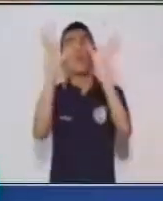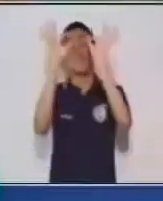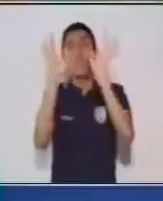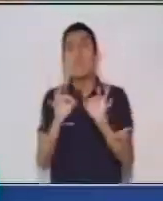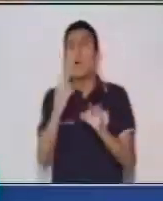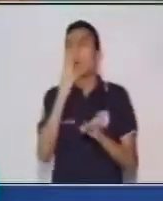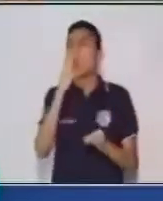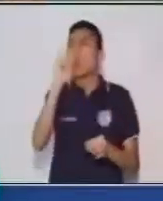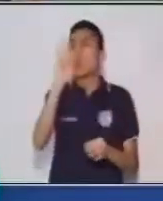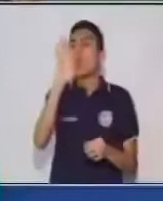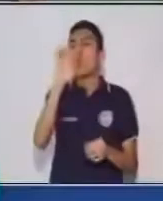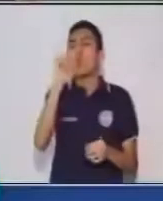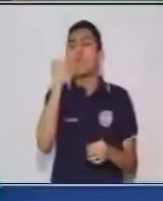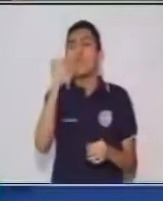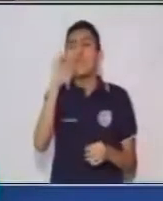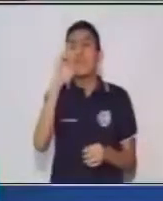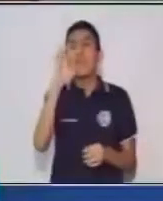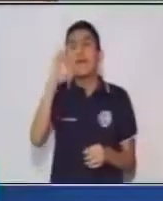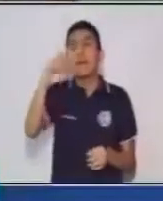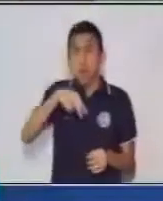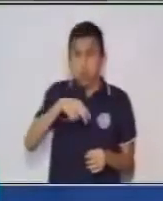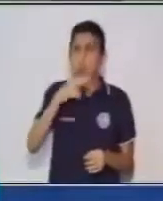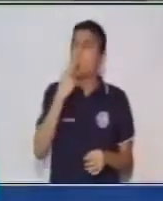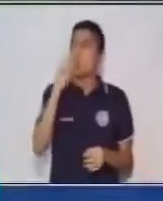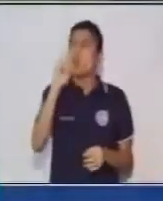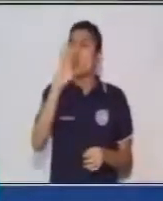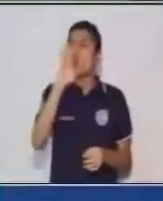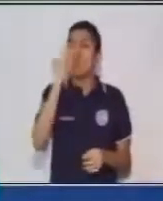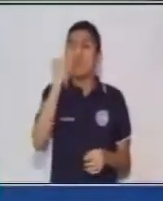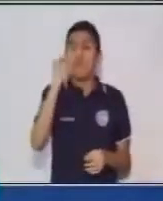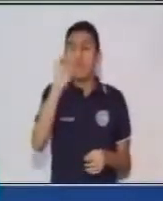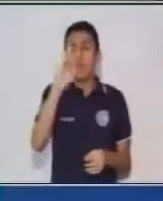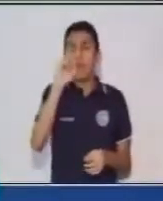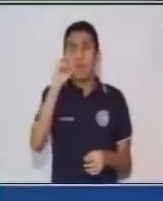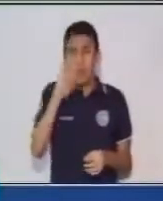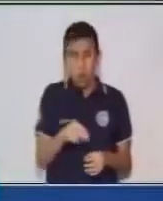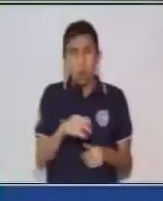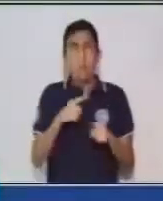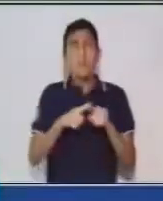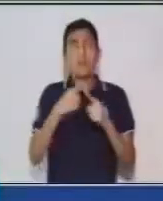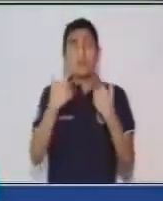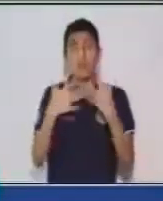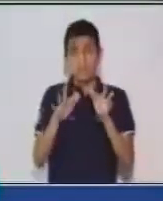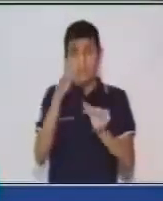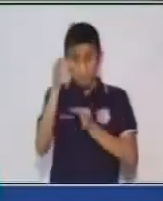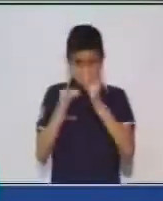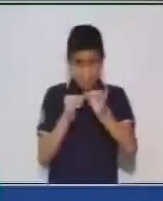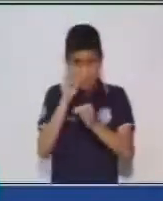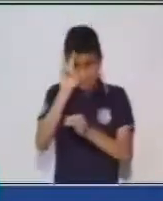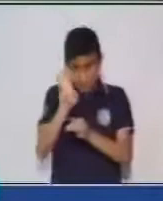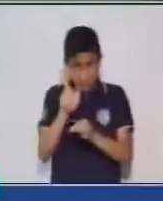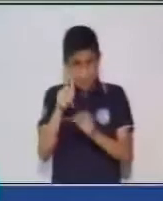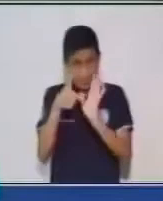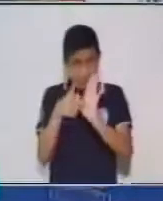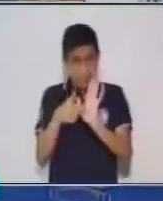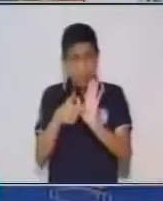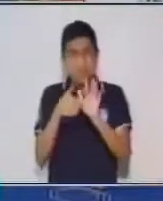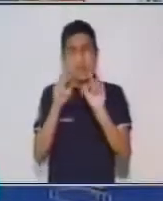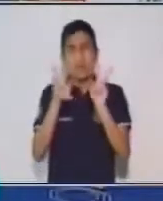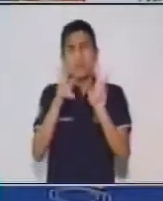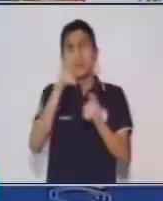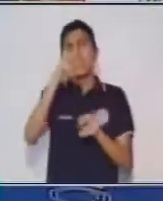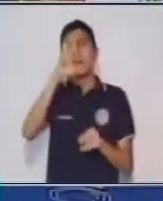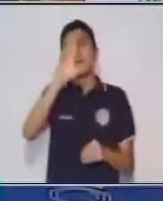hubieron. Hubieron comido, hubieron bebido, pero para expresar el